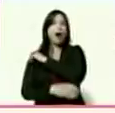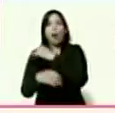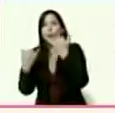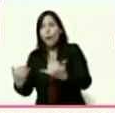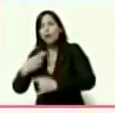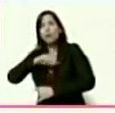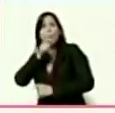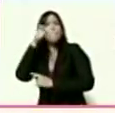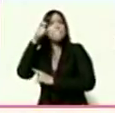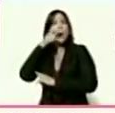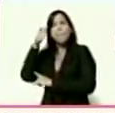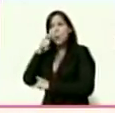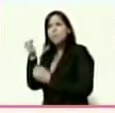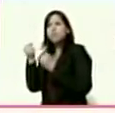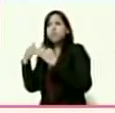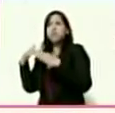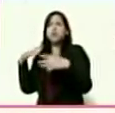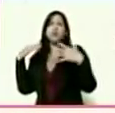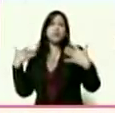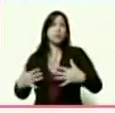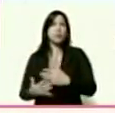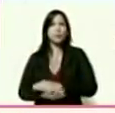Observamos además con mucha...